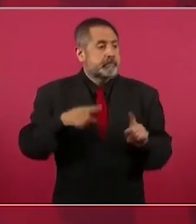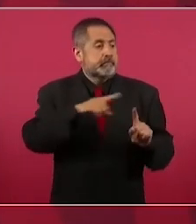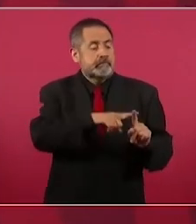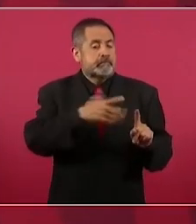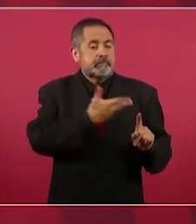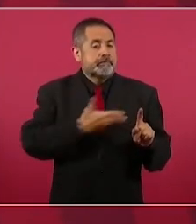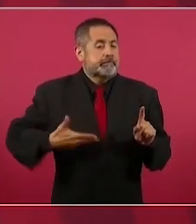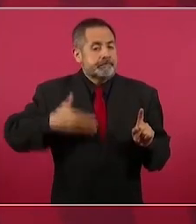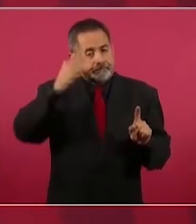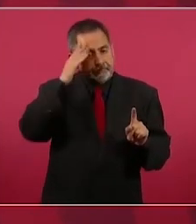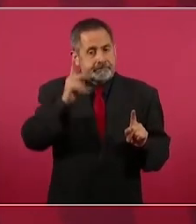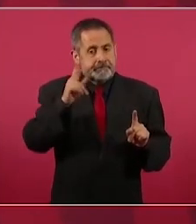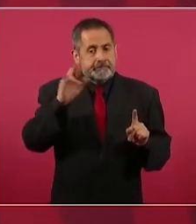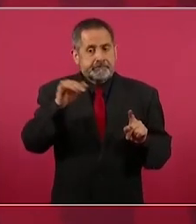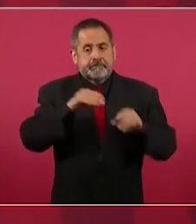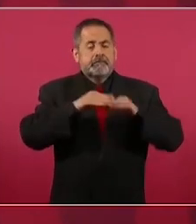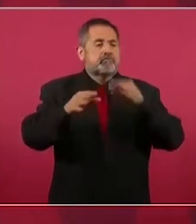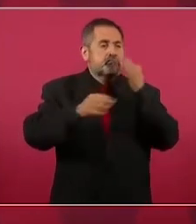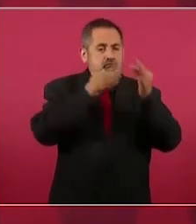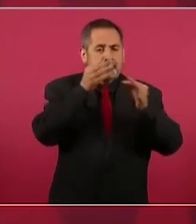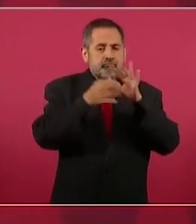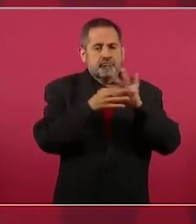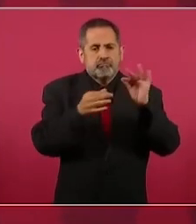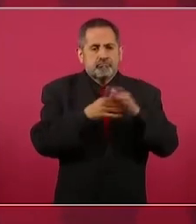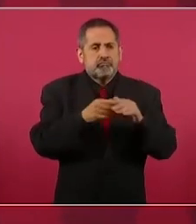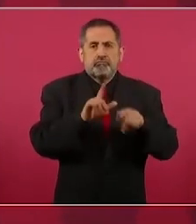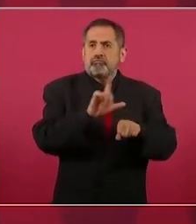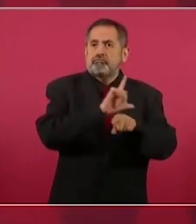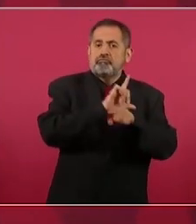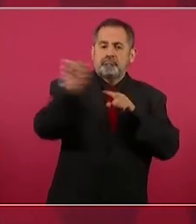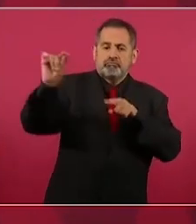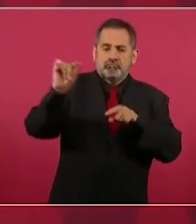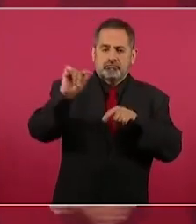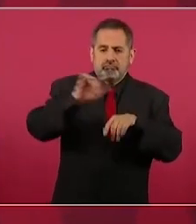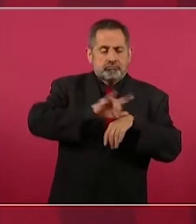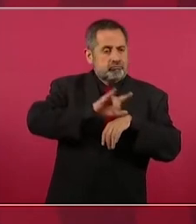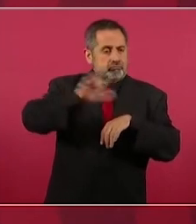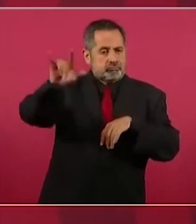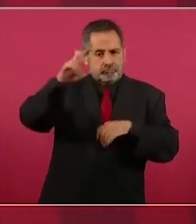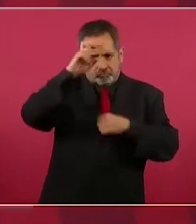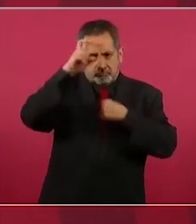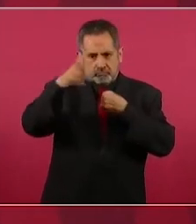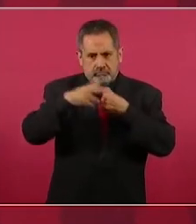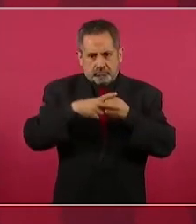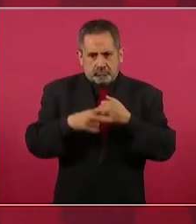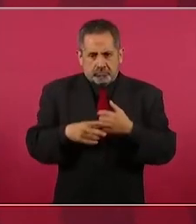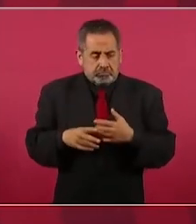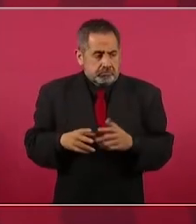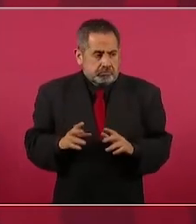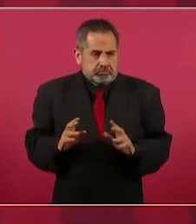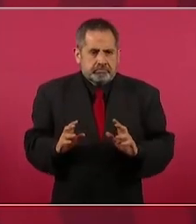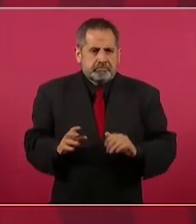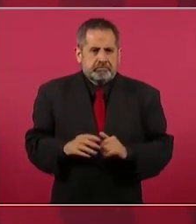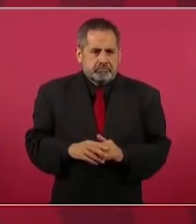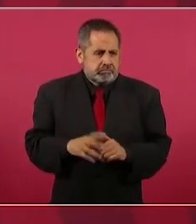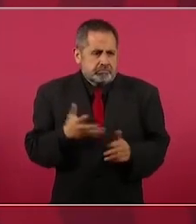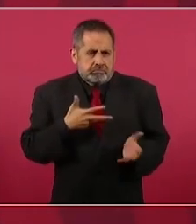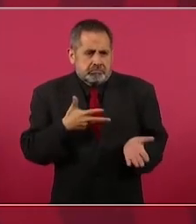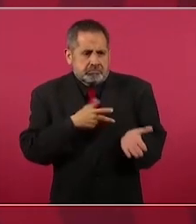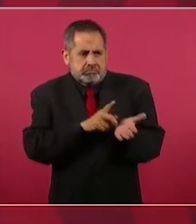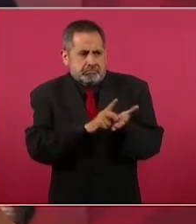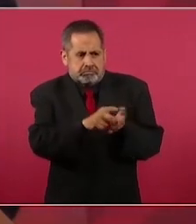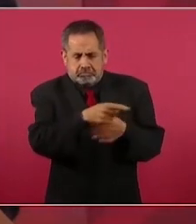PRI a Europa, que la verdad pues está en su